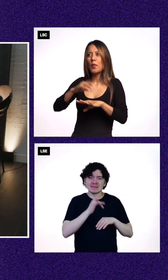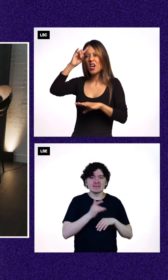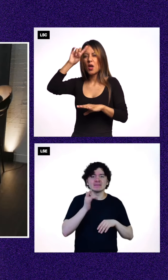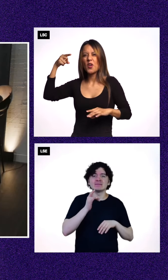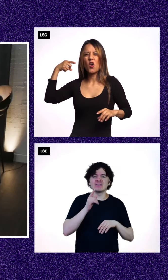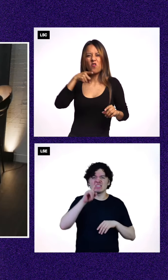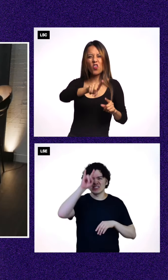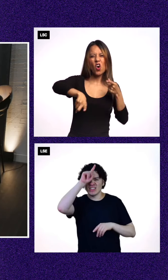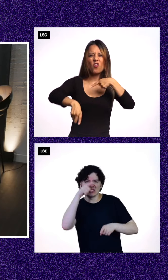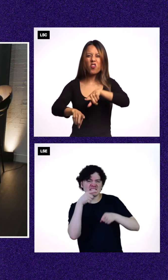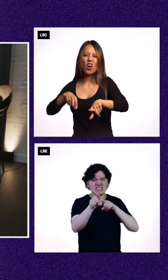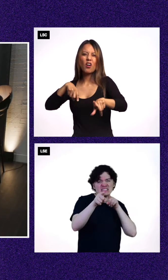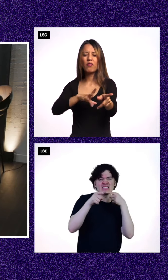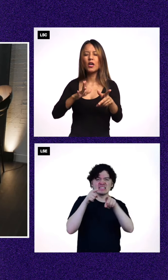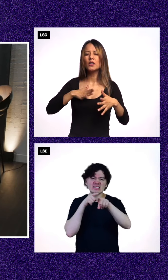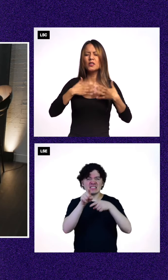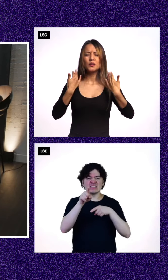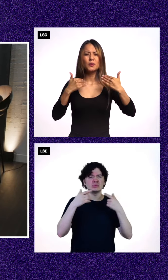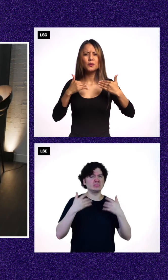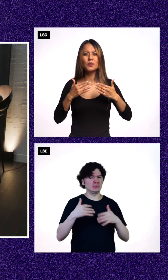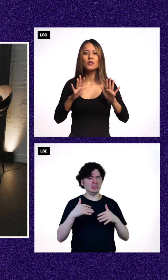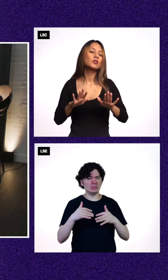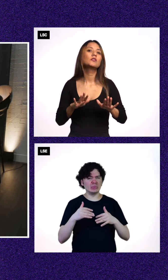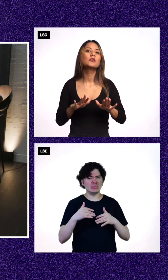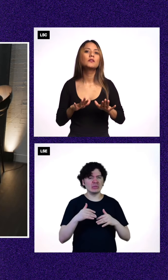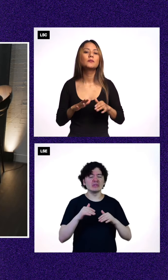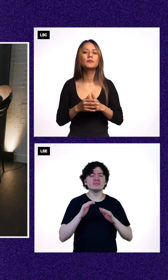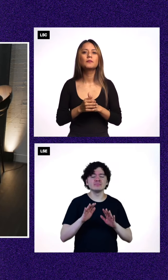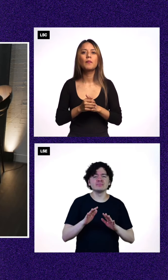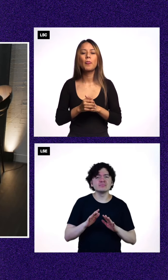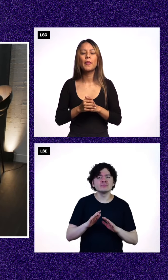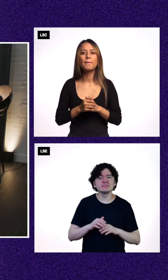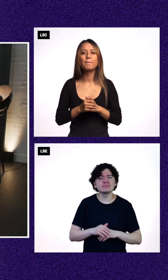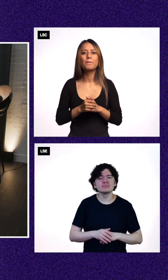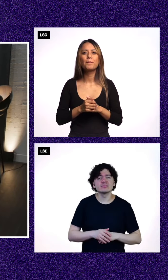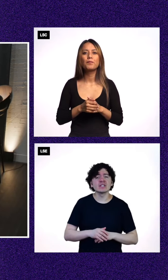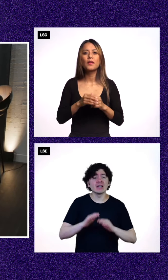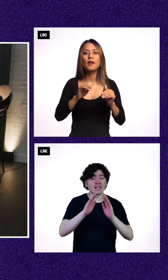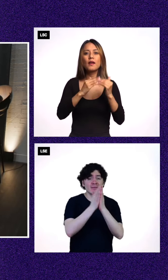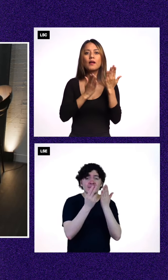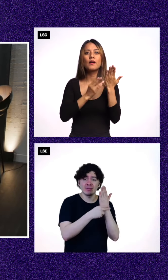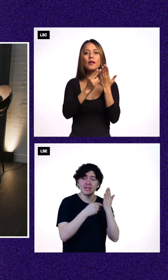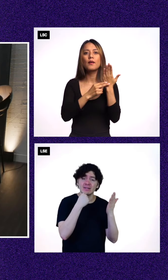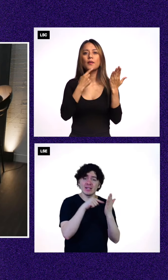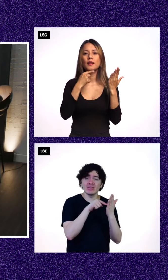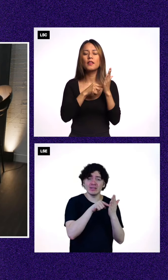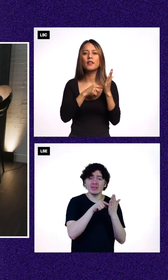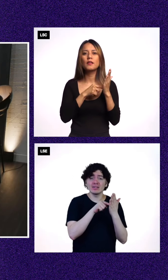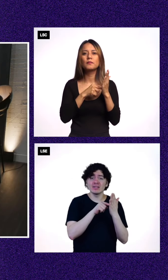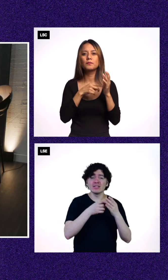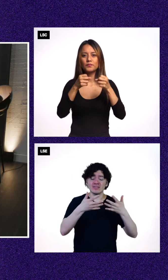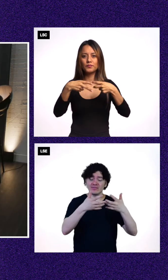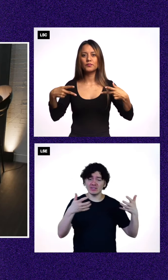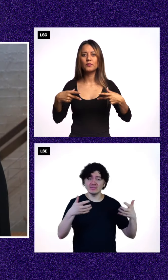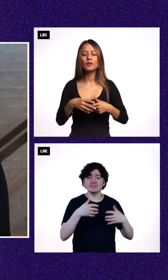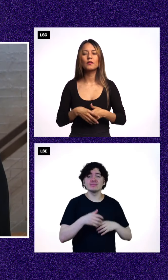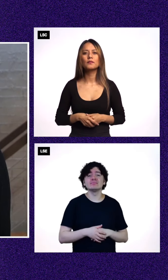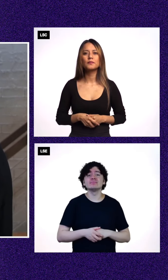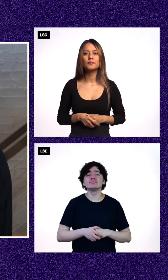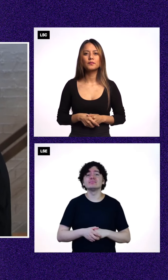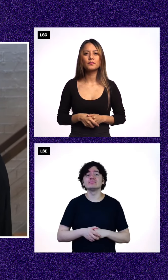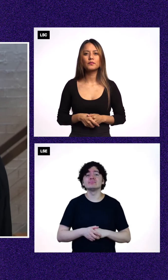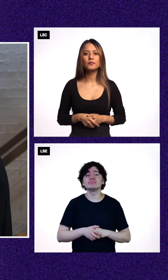Segunda Tesalonicenses, capítulo 2, del 15 al 17. Escuchad lo que dice la versión de El Mensaje. Voy a terminar con